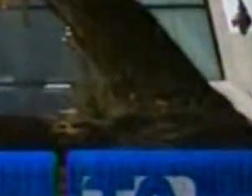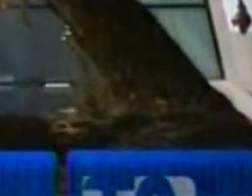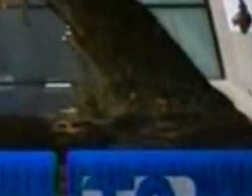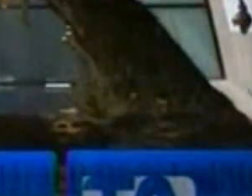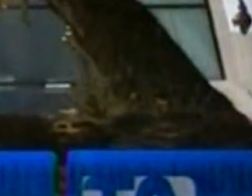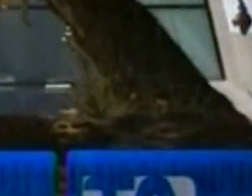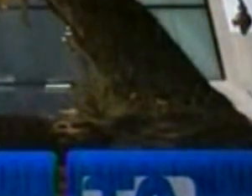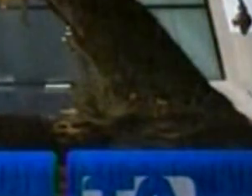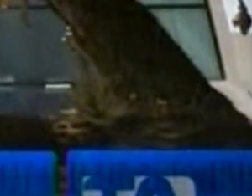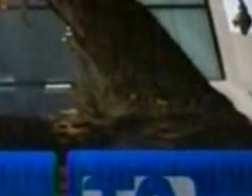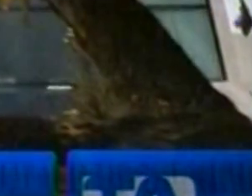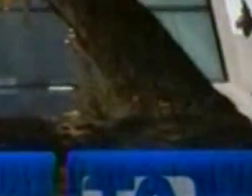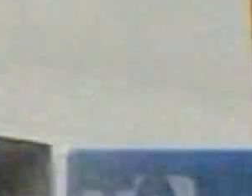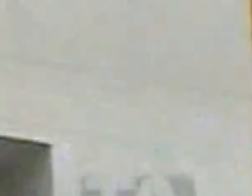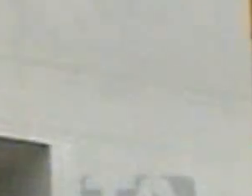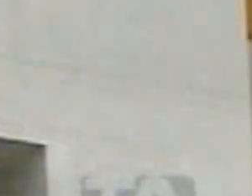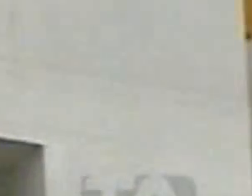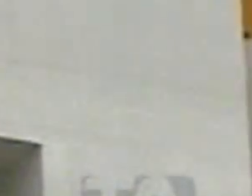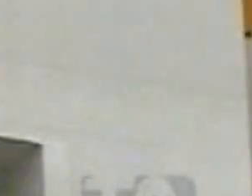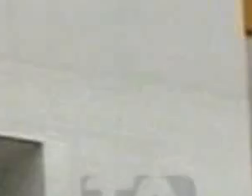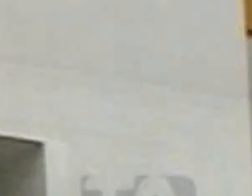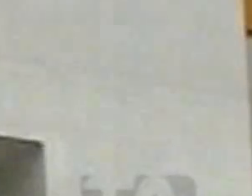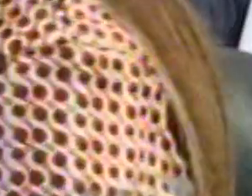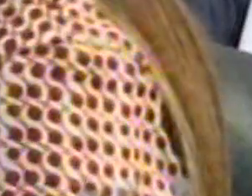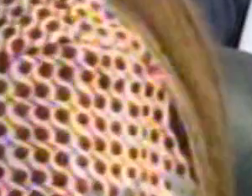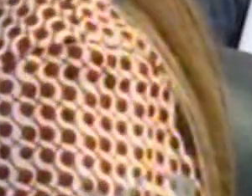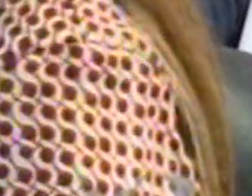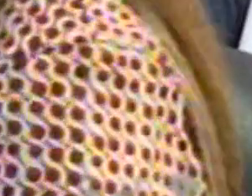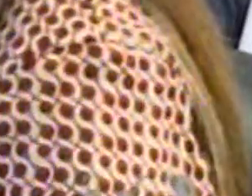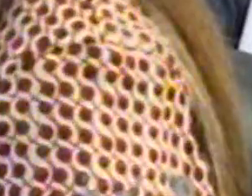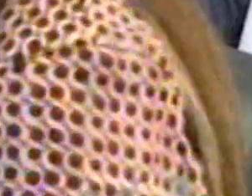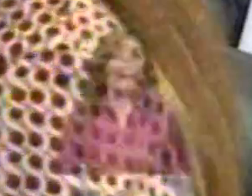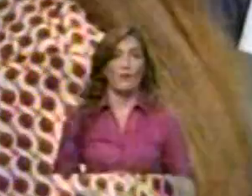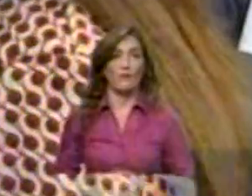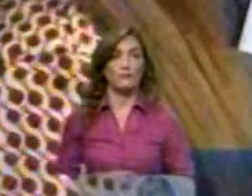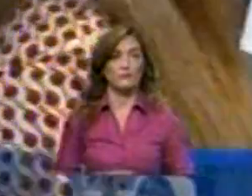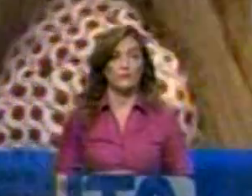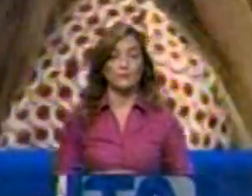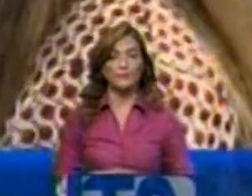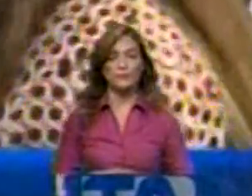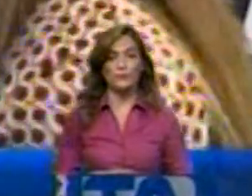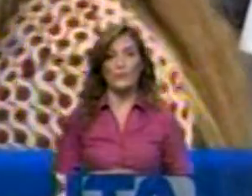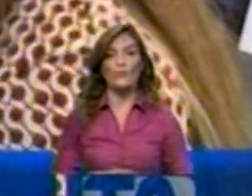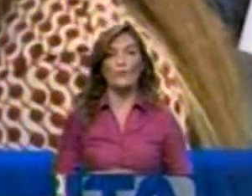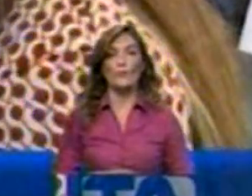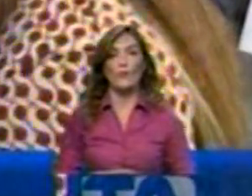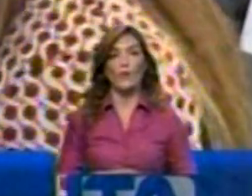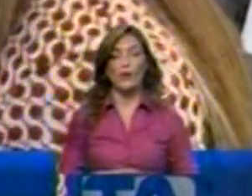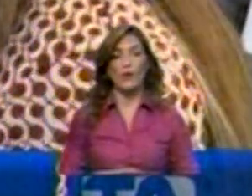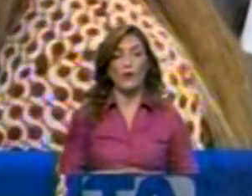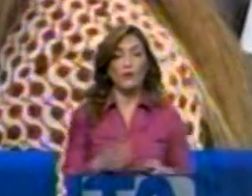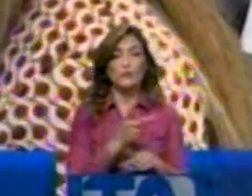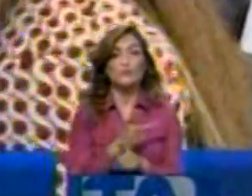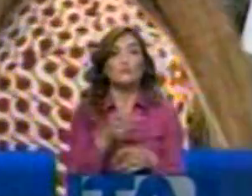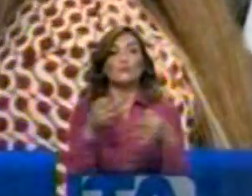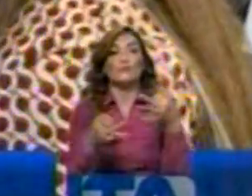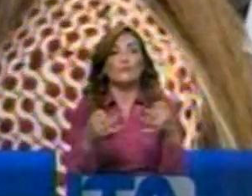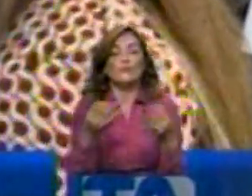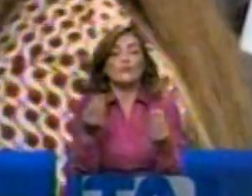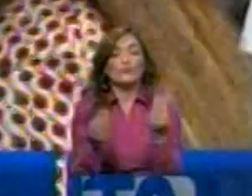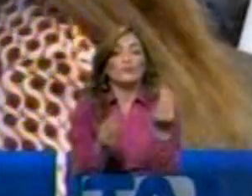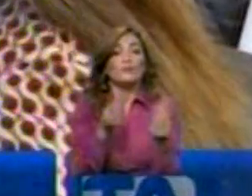Contraloría por faltar a sus requisitos de postulación. ¿Qué acciones se han tomado desde el Consejo de la Judicatura para que se